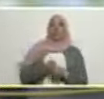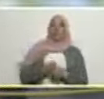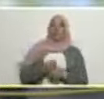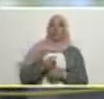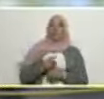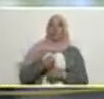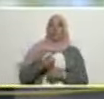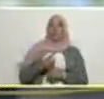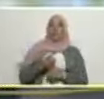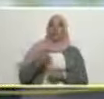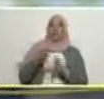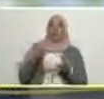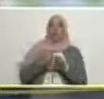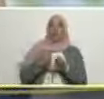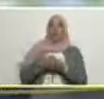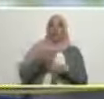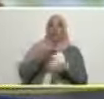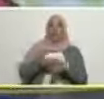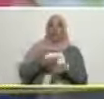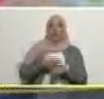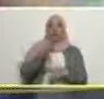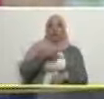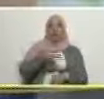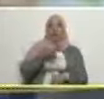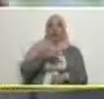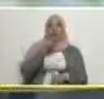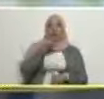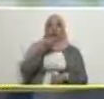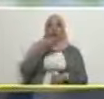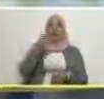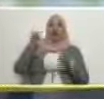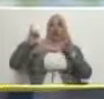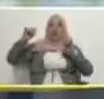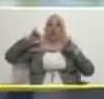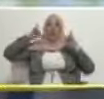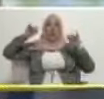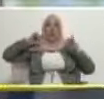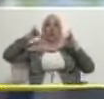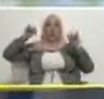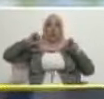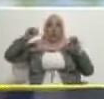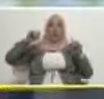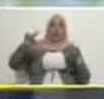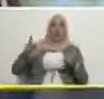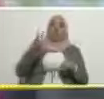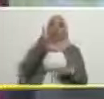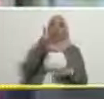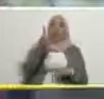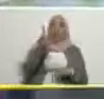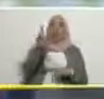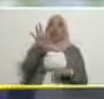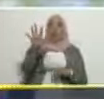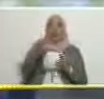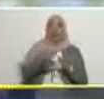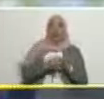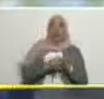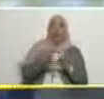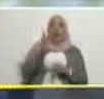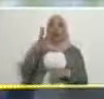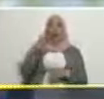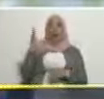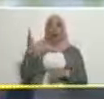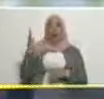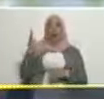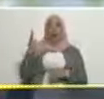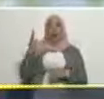la temática que queremos convocar en esta primera rumba que vamos a lanzar, estas primeras 256, bueno, son...